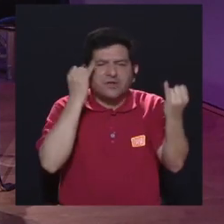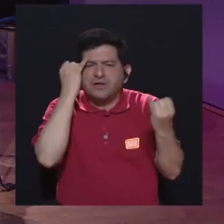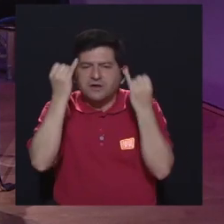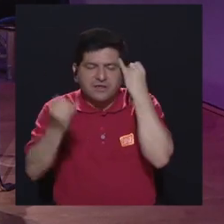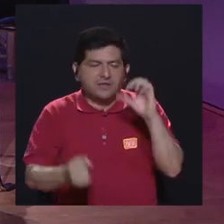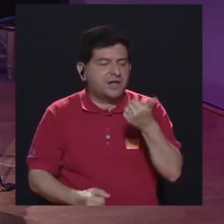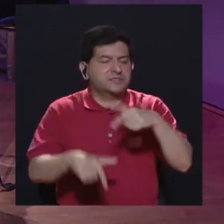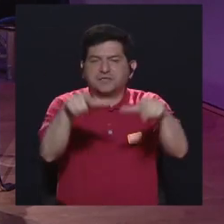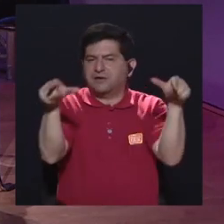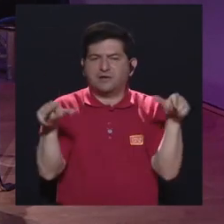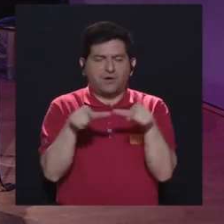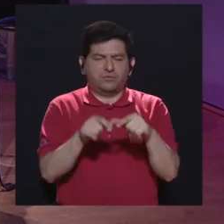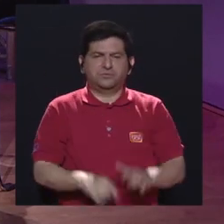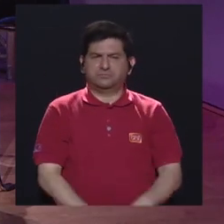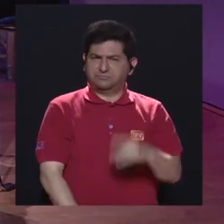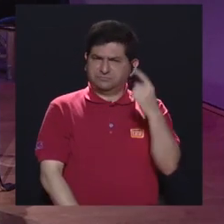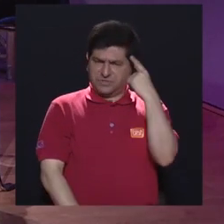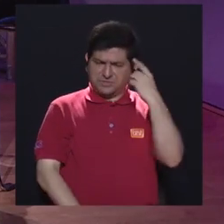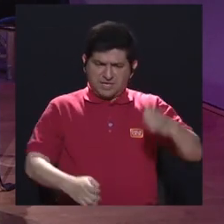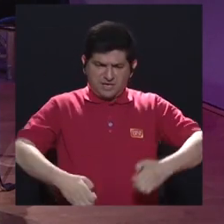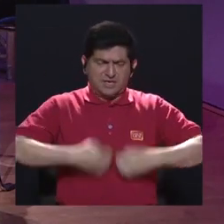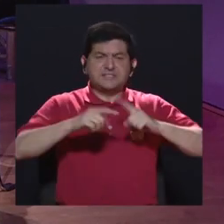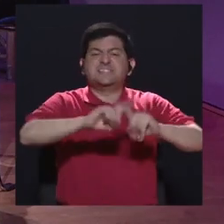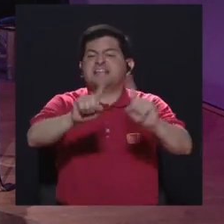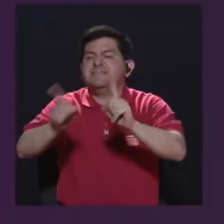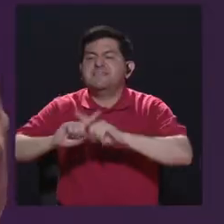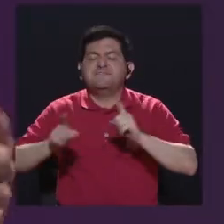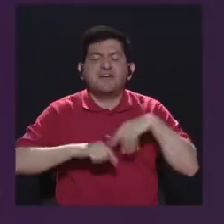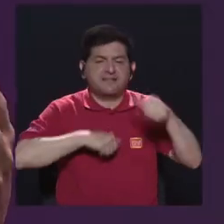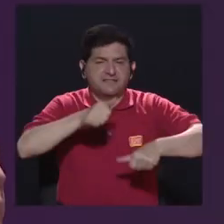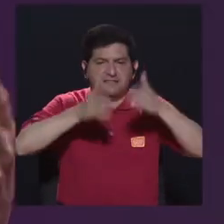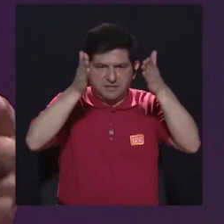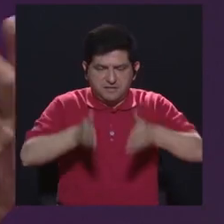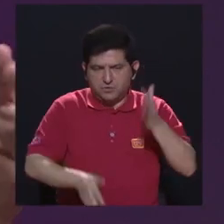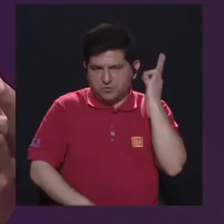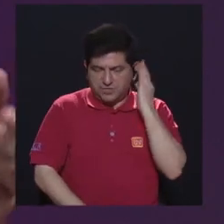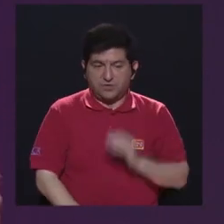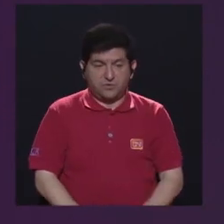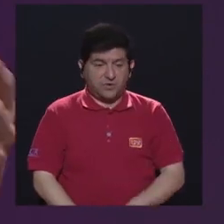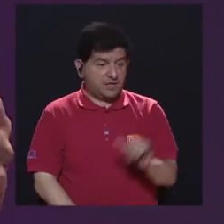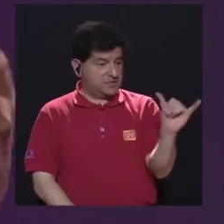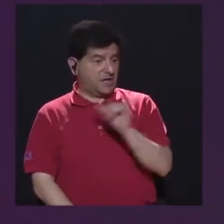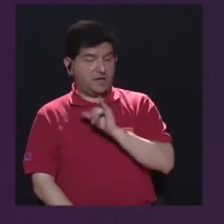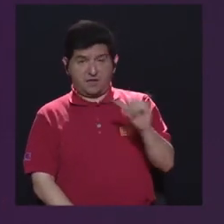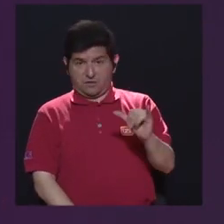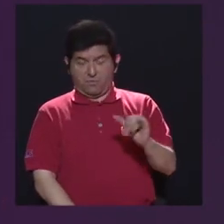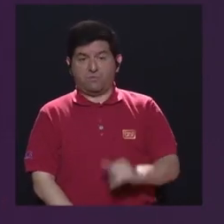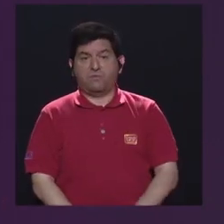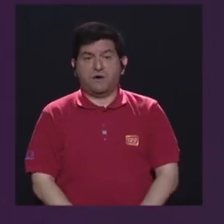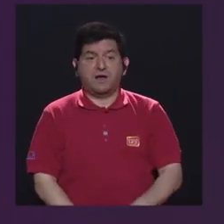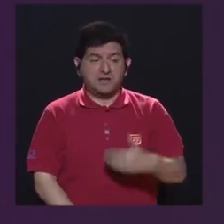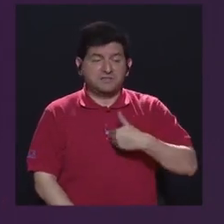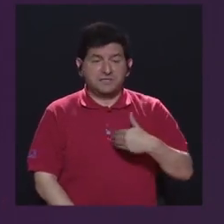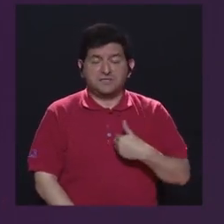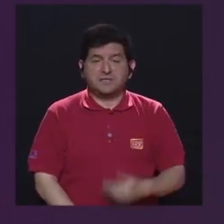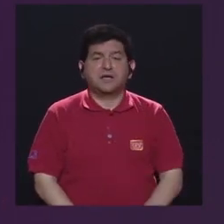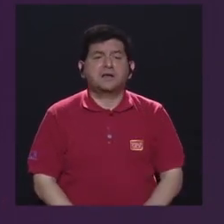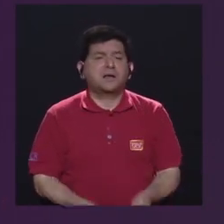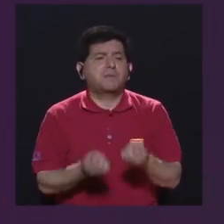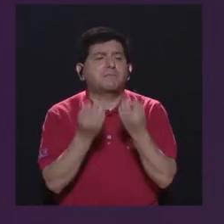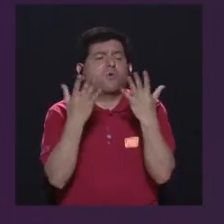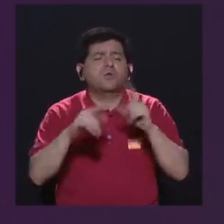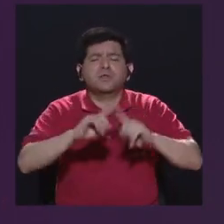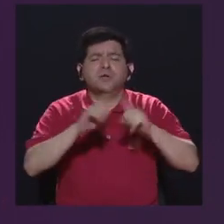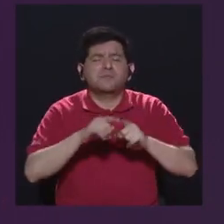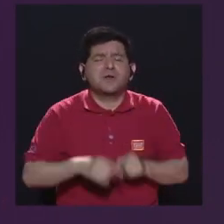hacia otros lugares y pensar que existen los feminismos y que en medida que existen los feminismos, pues hay independientemente muchas